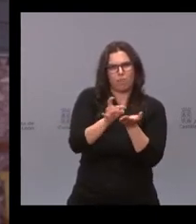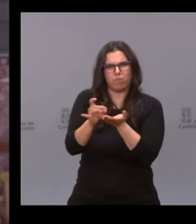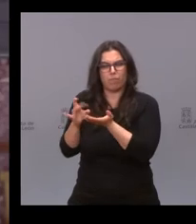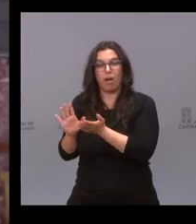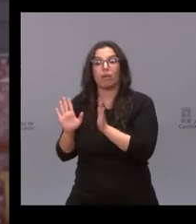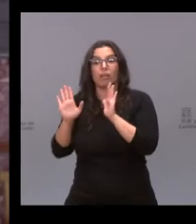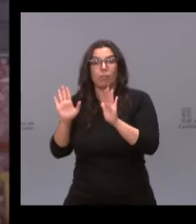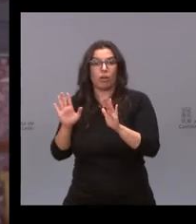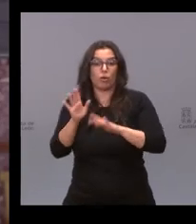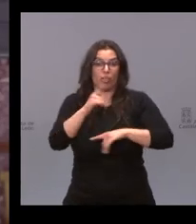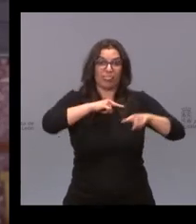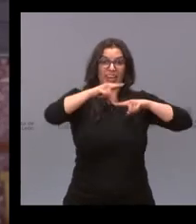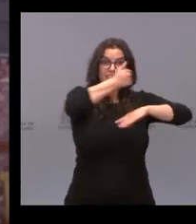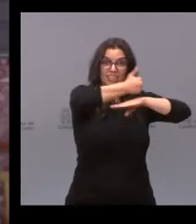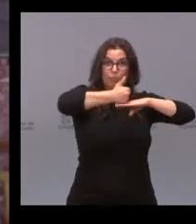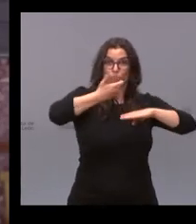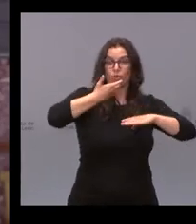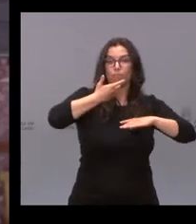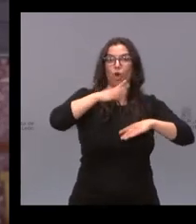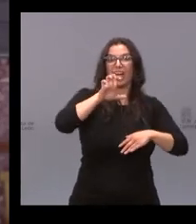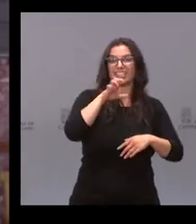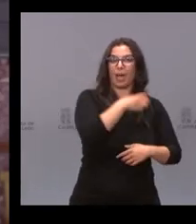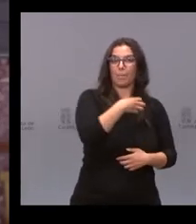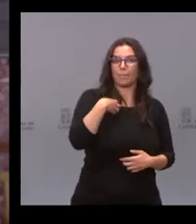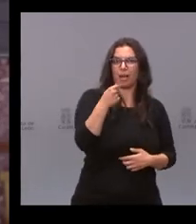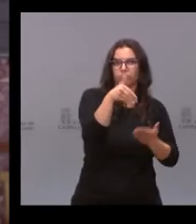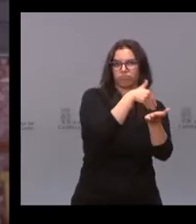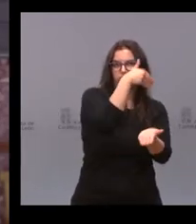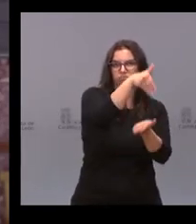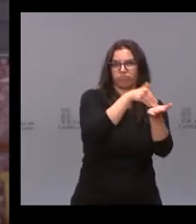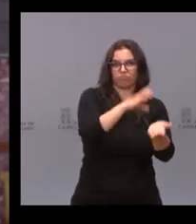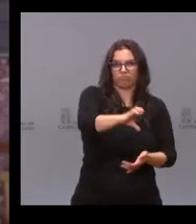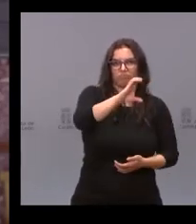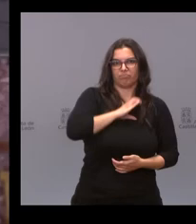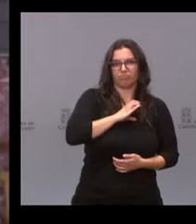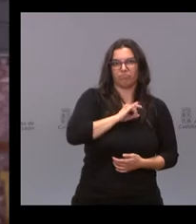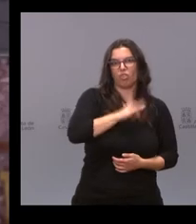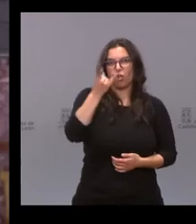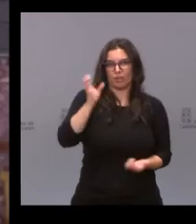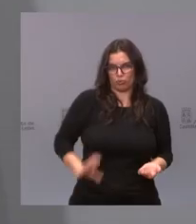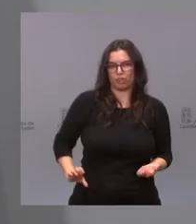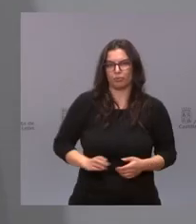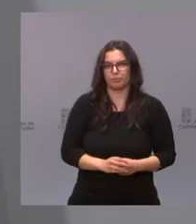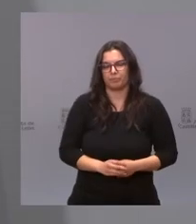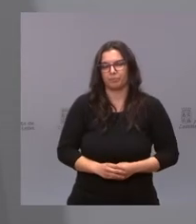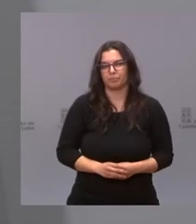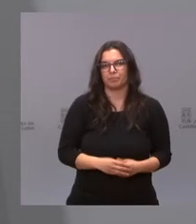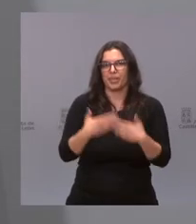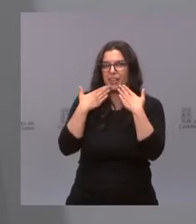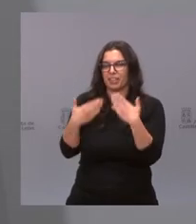directivos del banco, por ejemplo, de CaixaBank, están llegando incluso a triplicar su sueldo. Gracias.